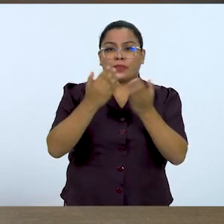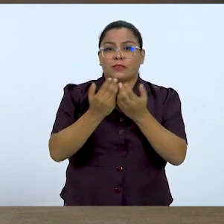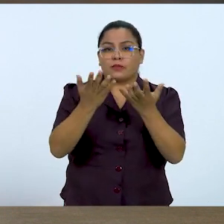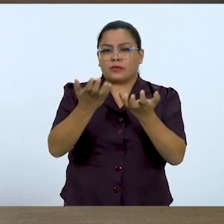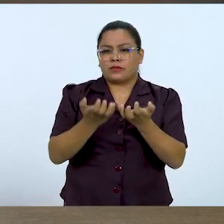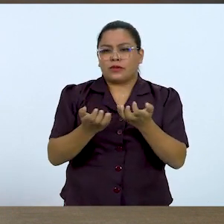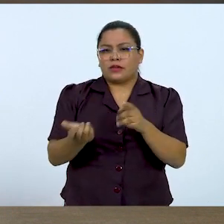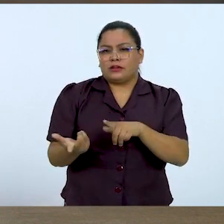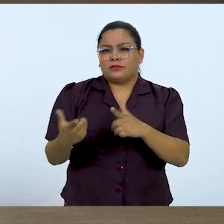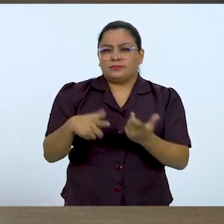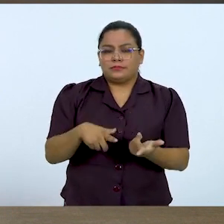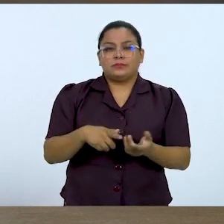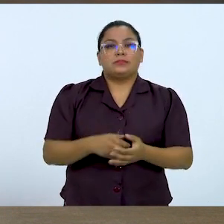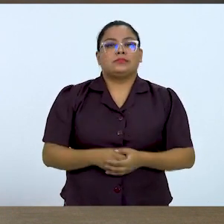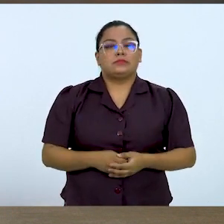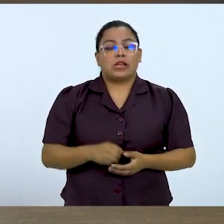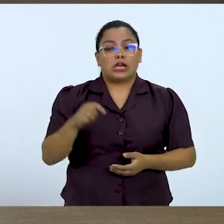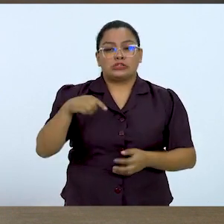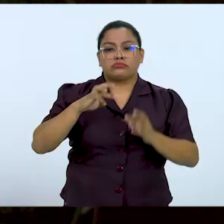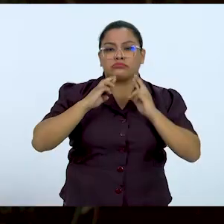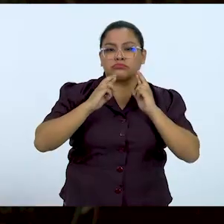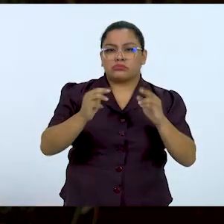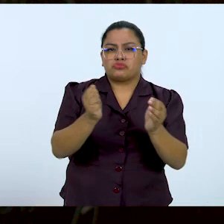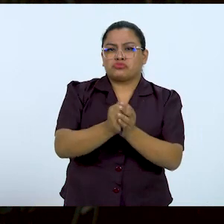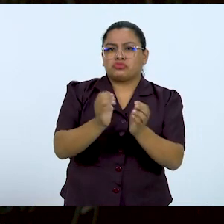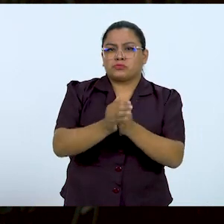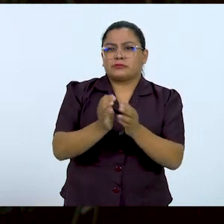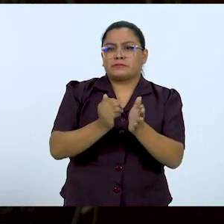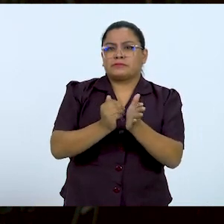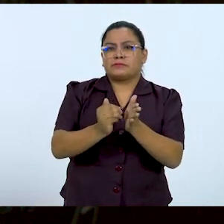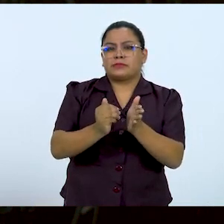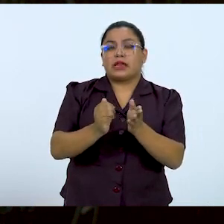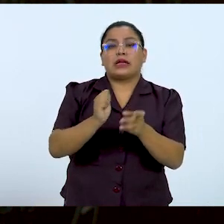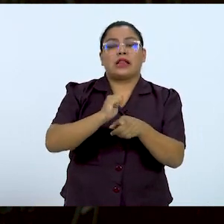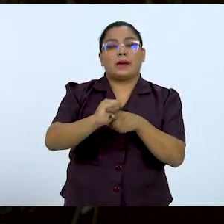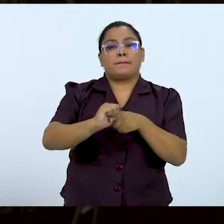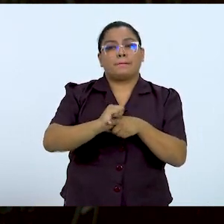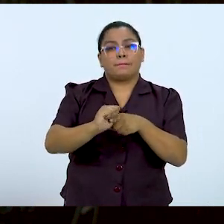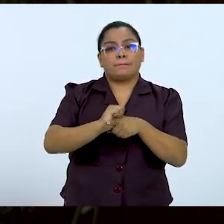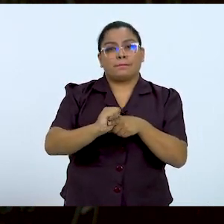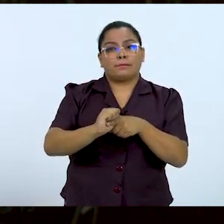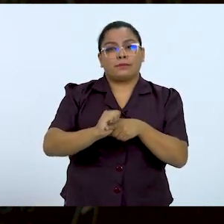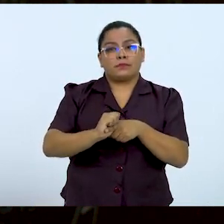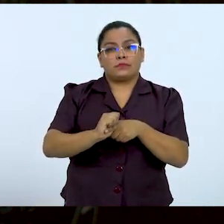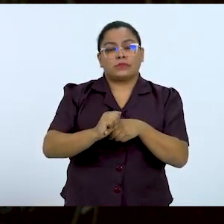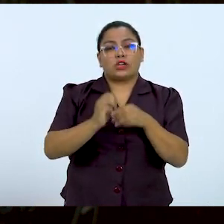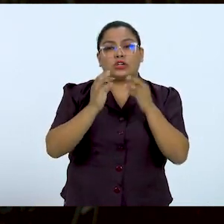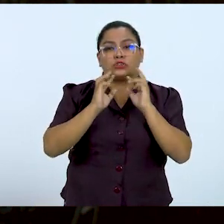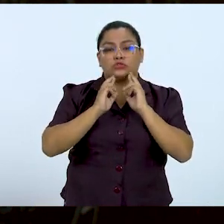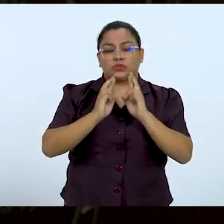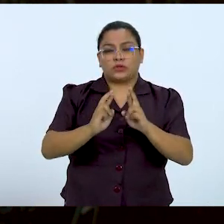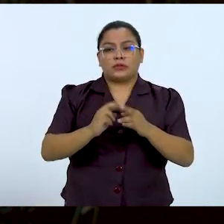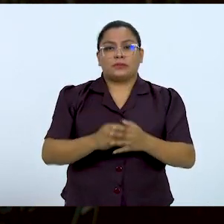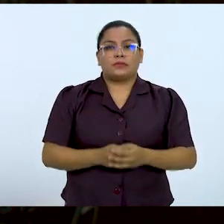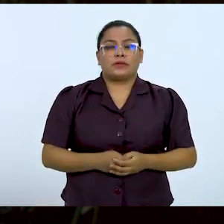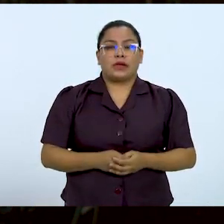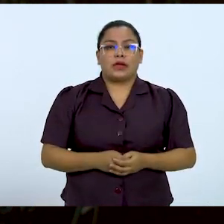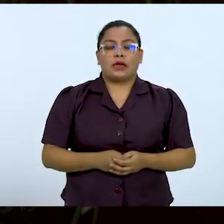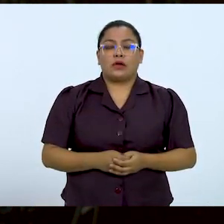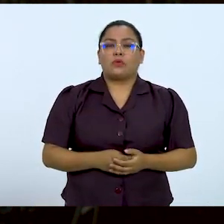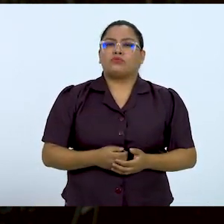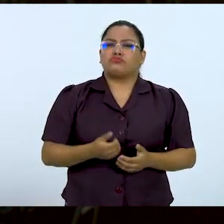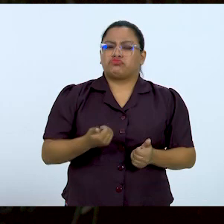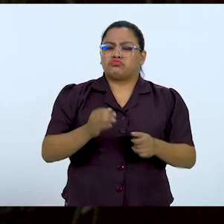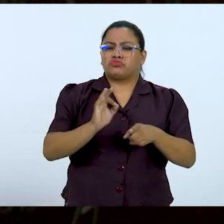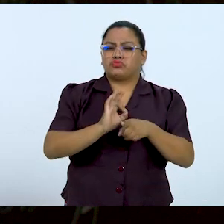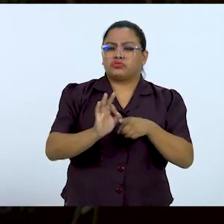clase que se quiere preparar. Aquí se resuelve el problema inicial y los ejercicios de la sección Resuelve. Es de